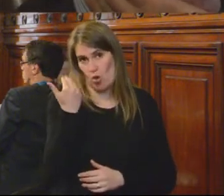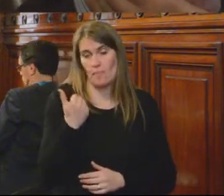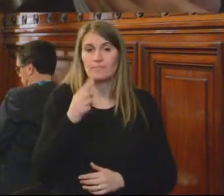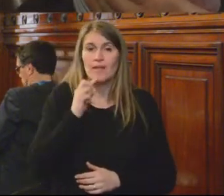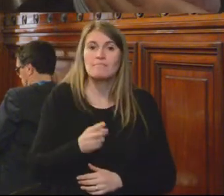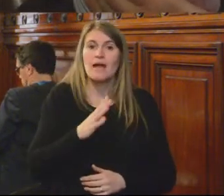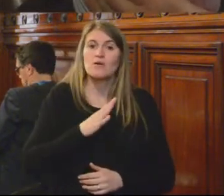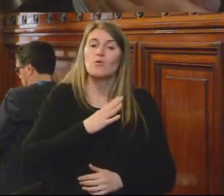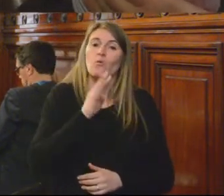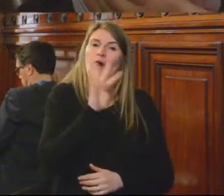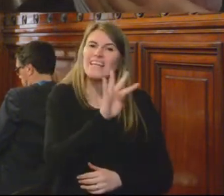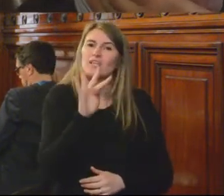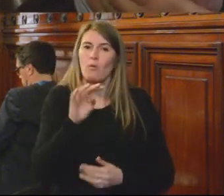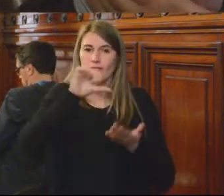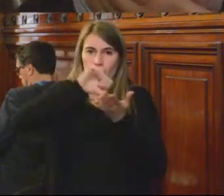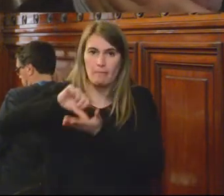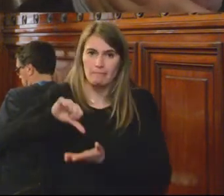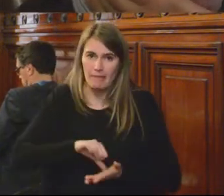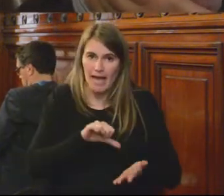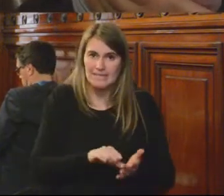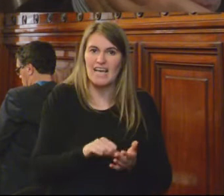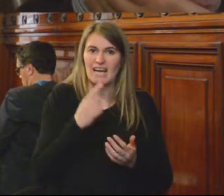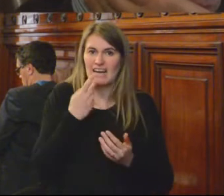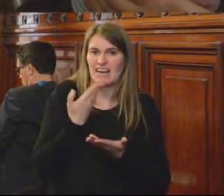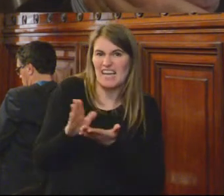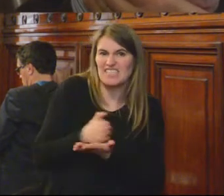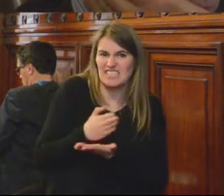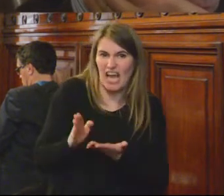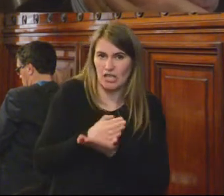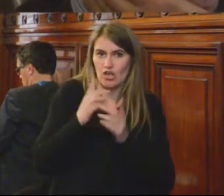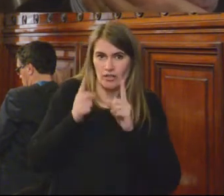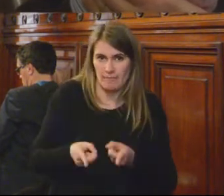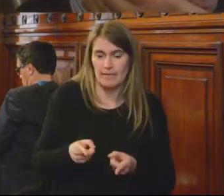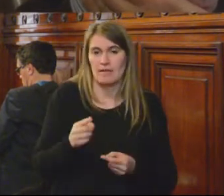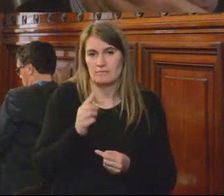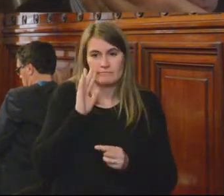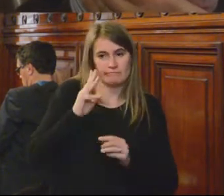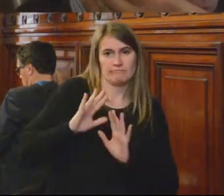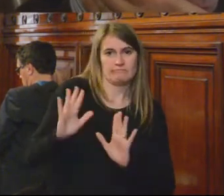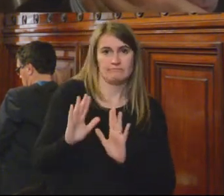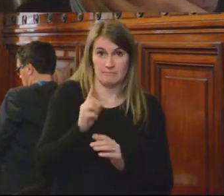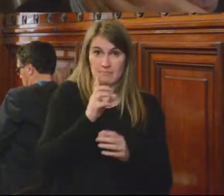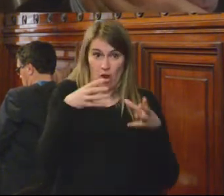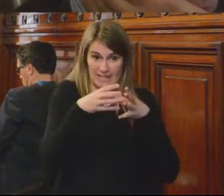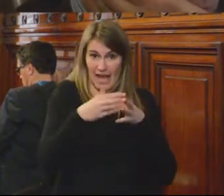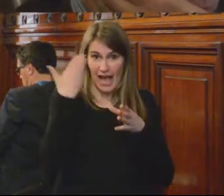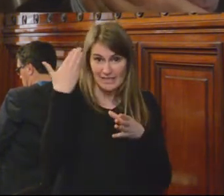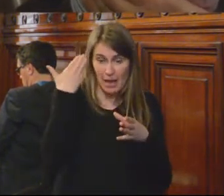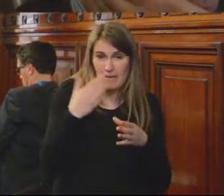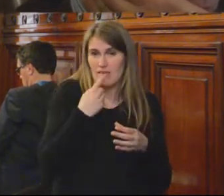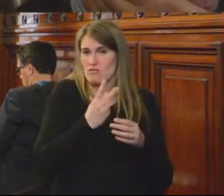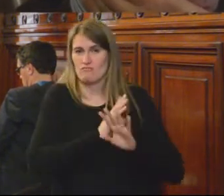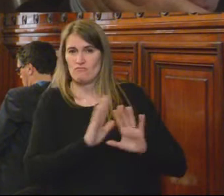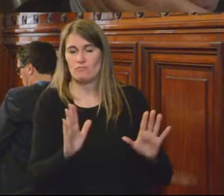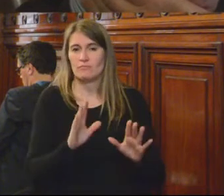menos 44 países que expresaron su rechazo y desconocimiento a la ANC, haciendo llamados de rectificación y suspensión